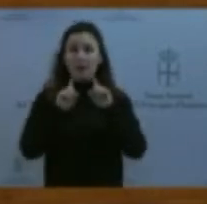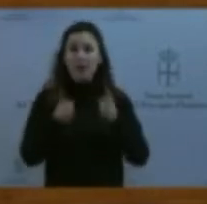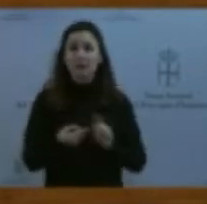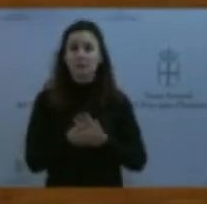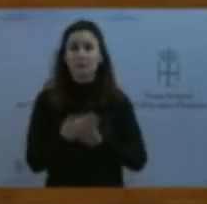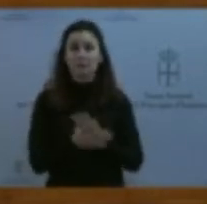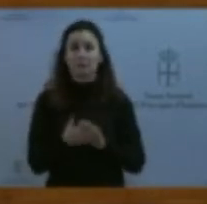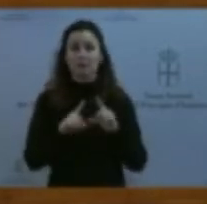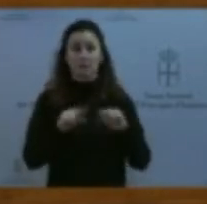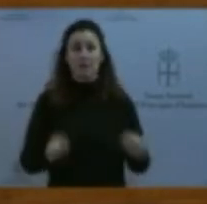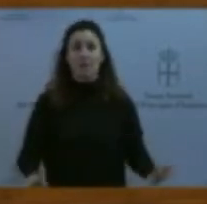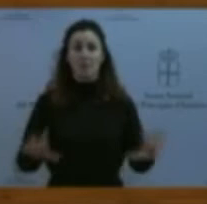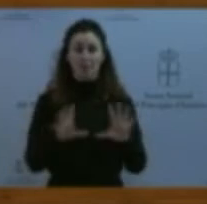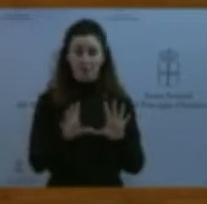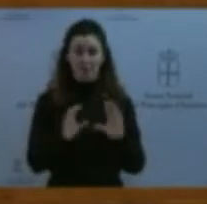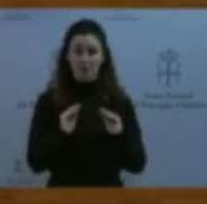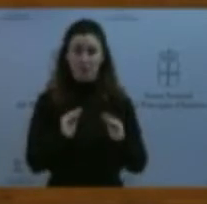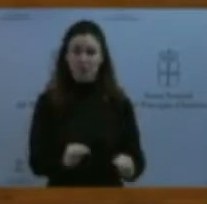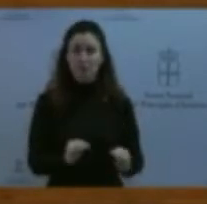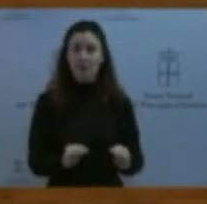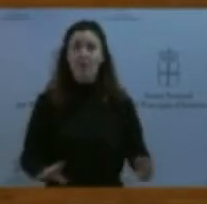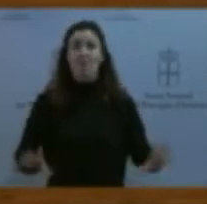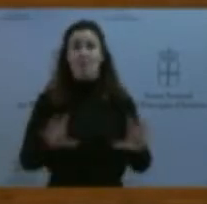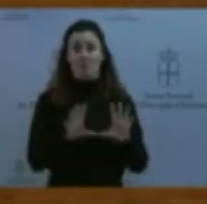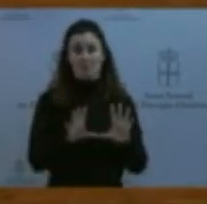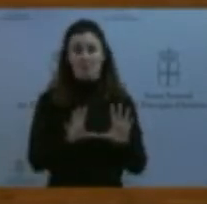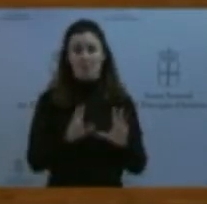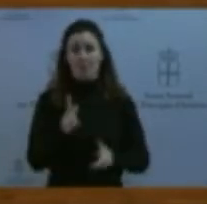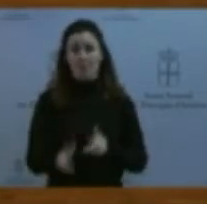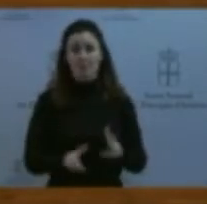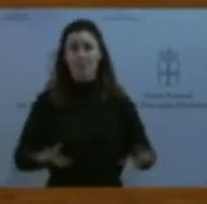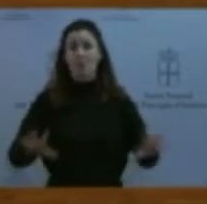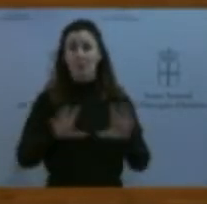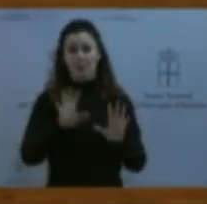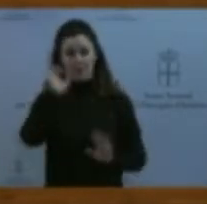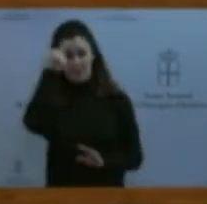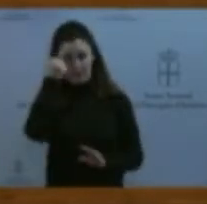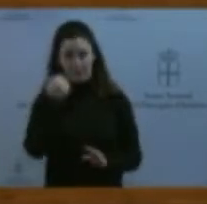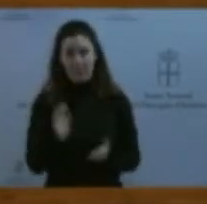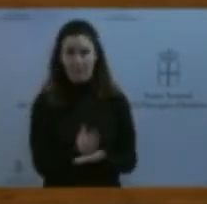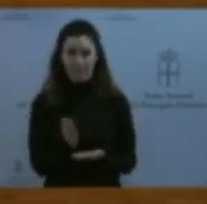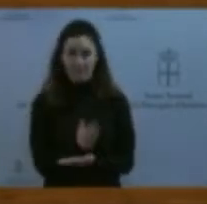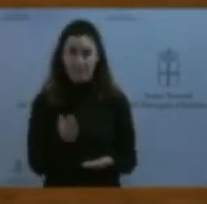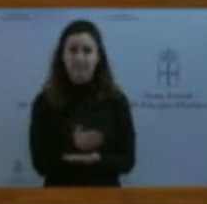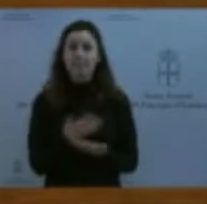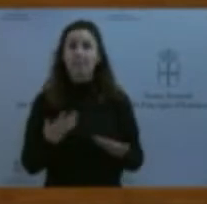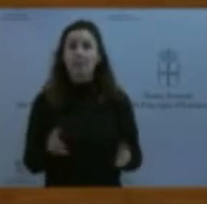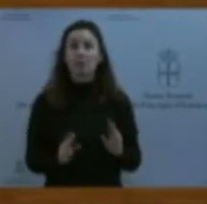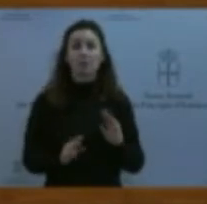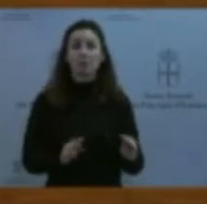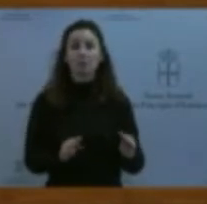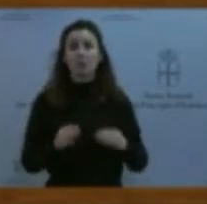Aragón, 10 en el caso del País Vasco. Añadiendo, en el caso del País Vasco, un mínimo de 2 artículos por